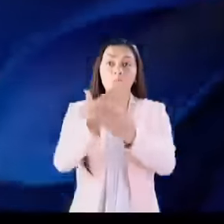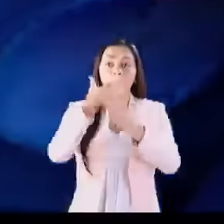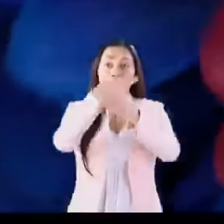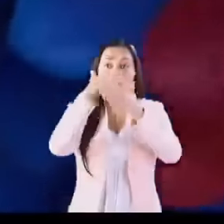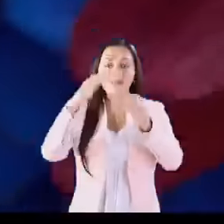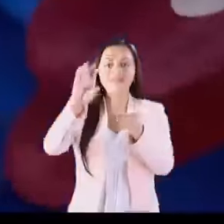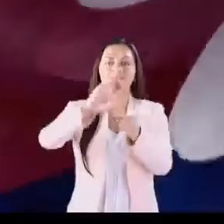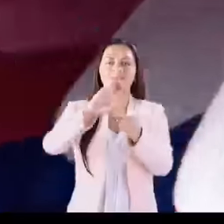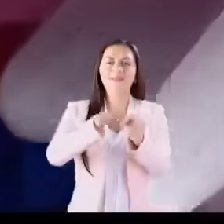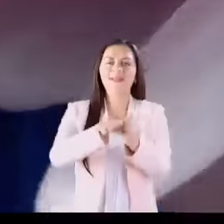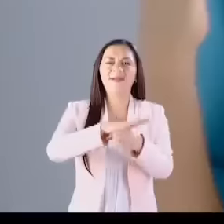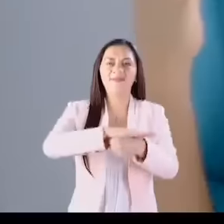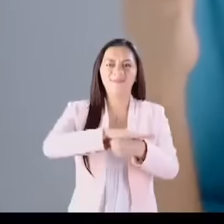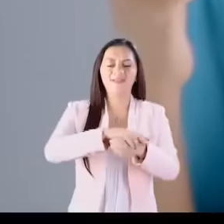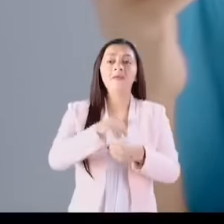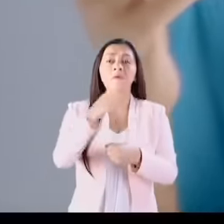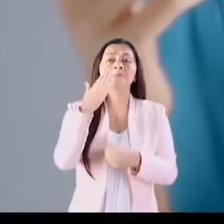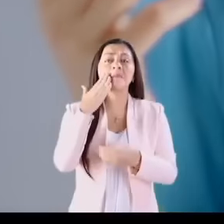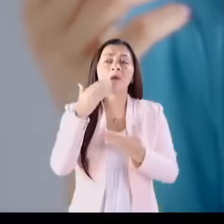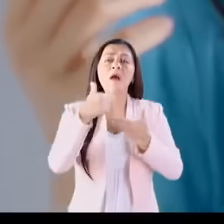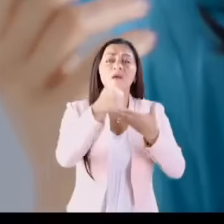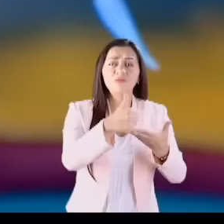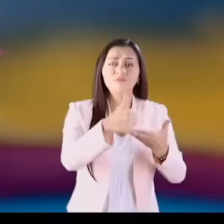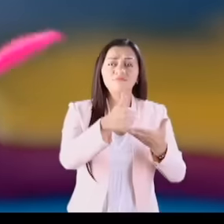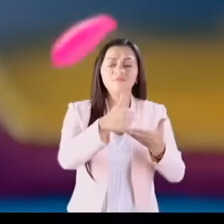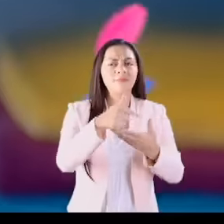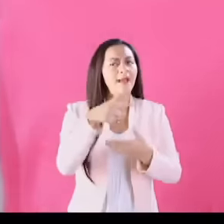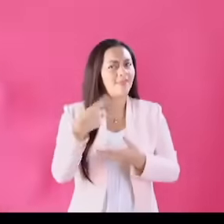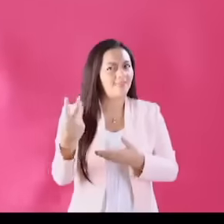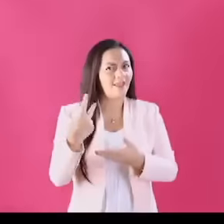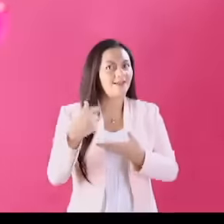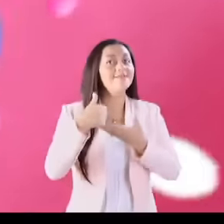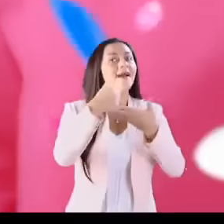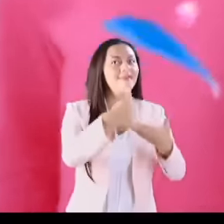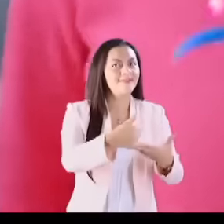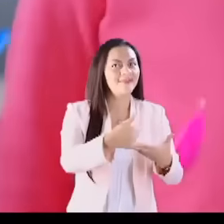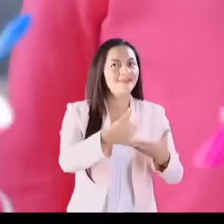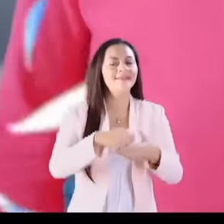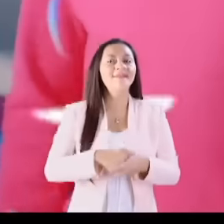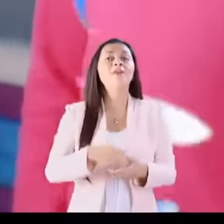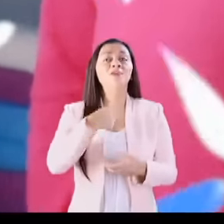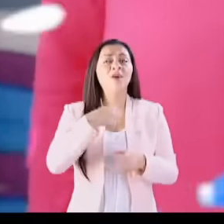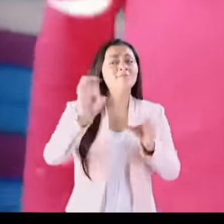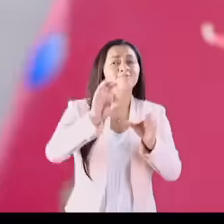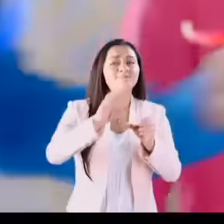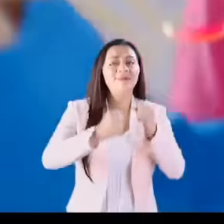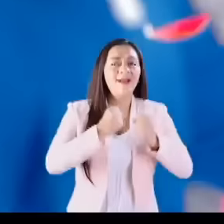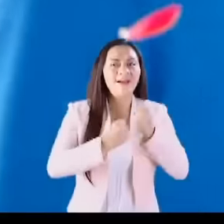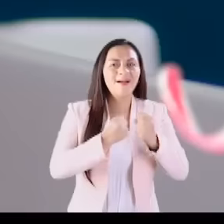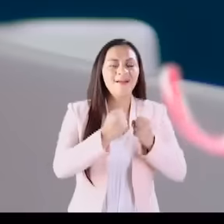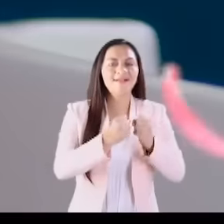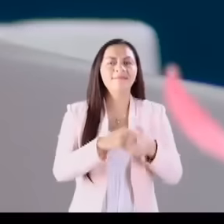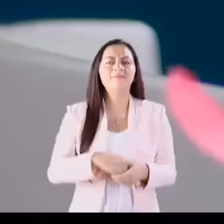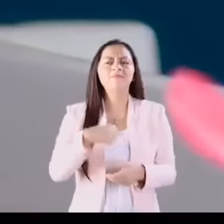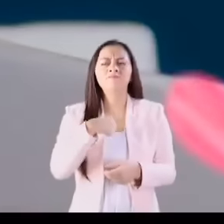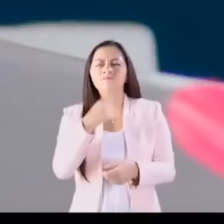La nueva fragancia de Suavitel Complete. Mami, ¿te ayudo? ¿Te ayudamos, querrás decir? ¡Yo lo